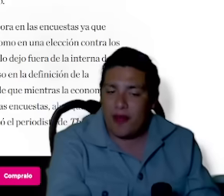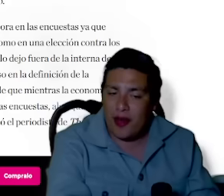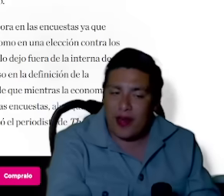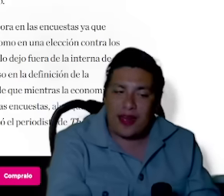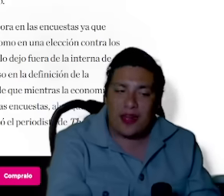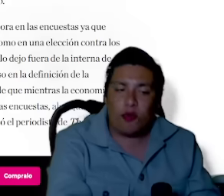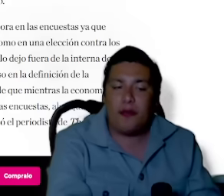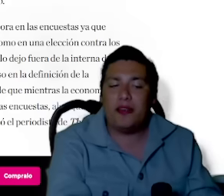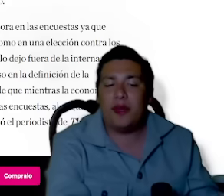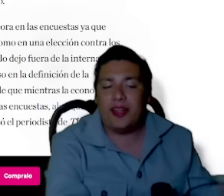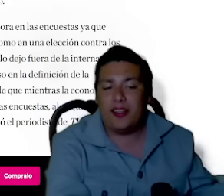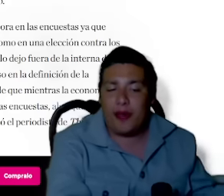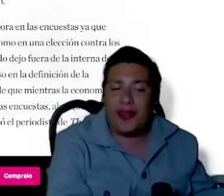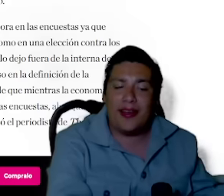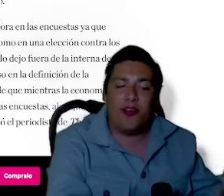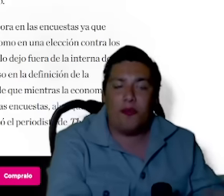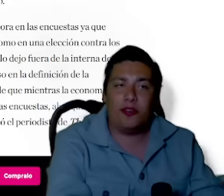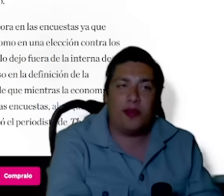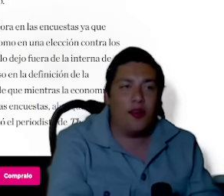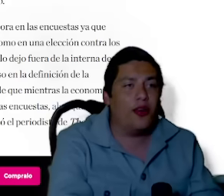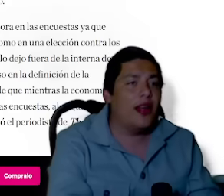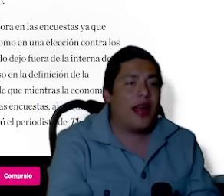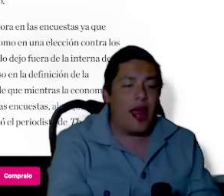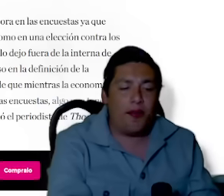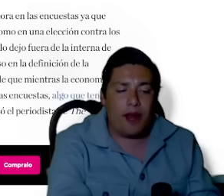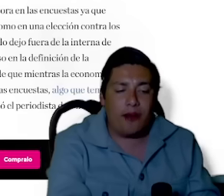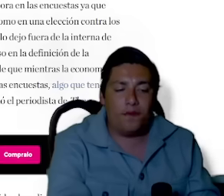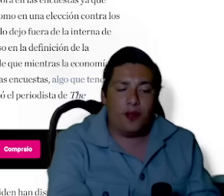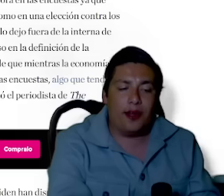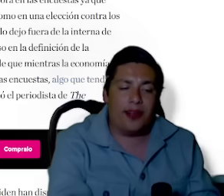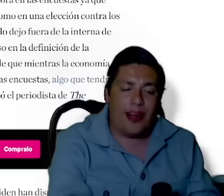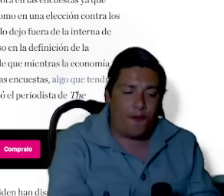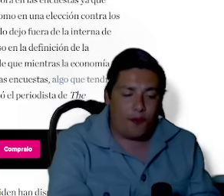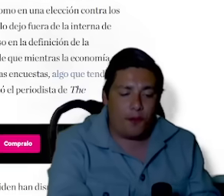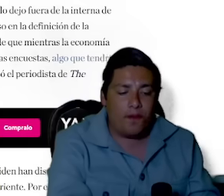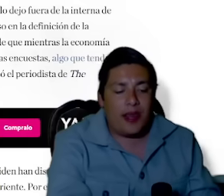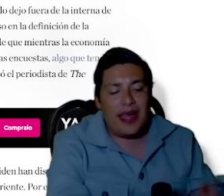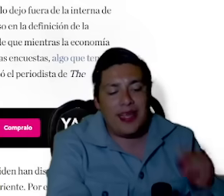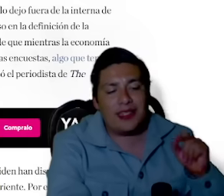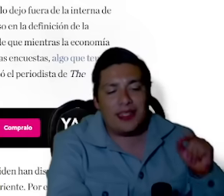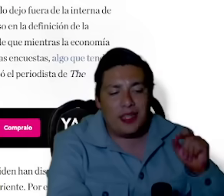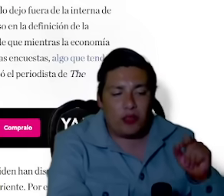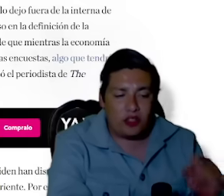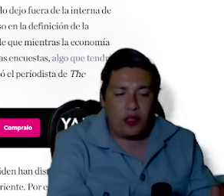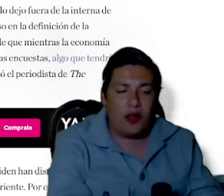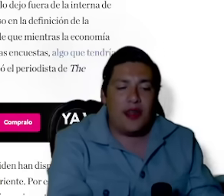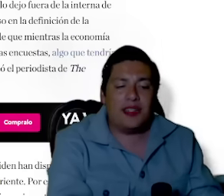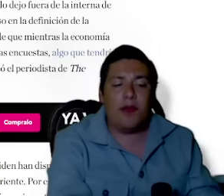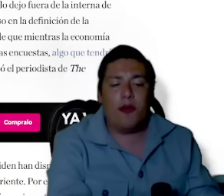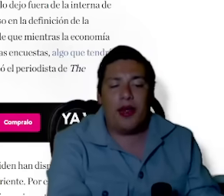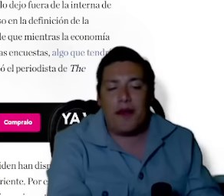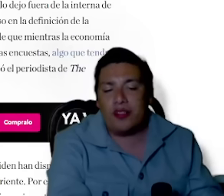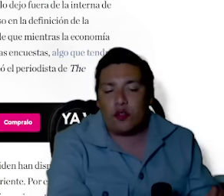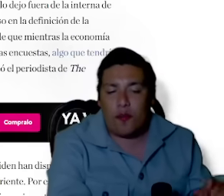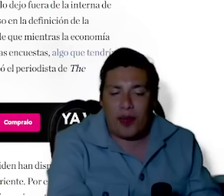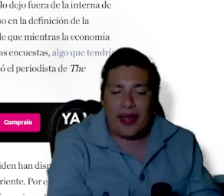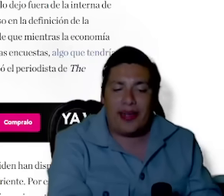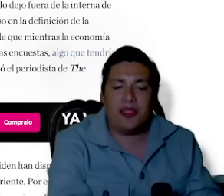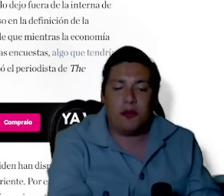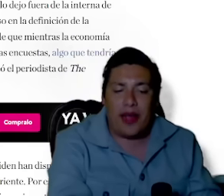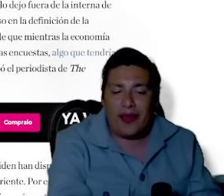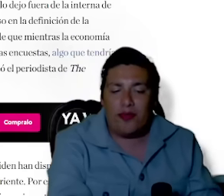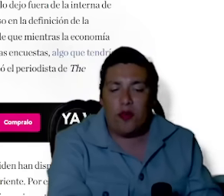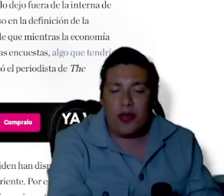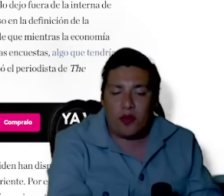cruces se reabrieron ayer jueves mientras biden y López Obrador hablaban por teléfono esta situación Se volverá más